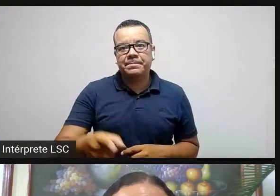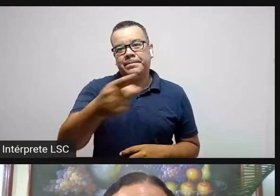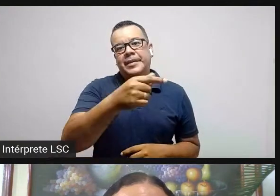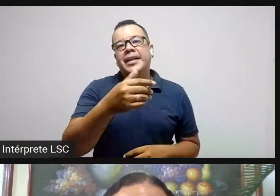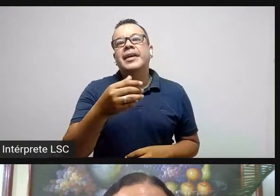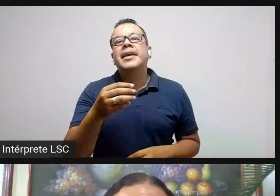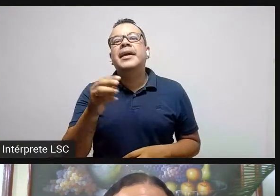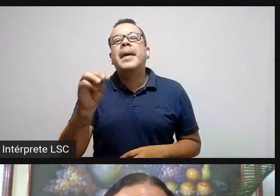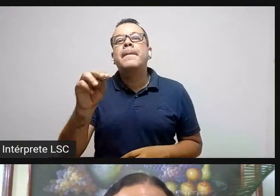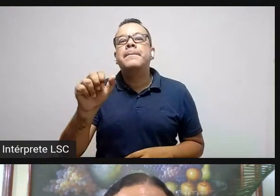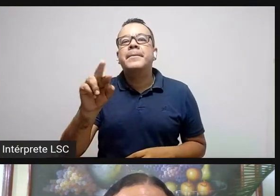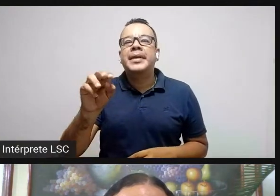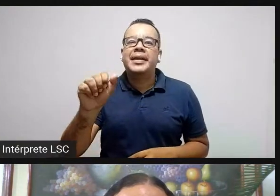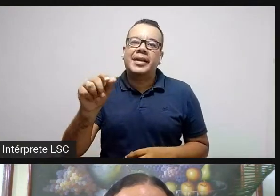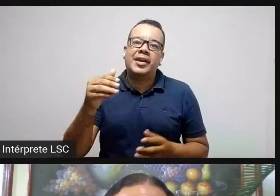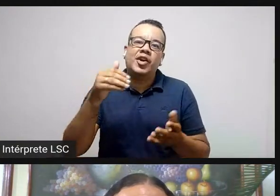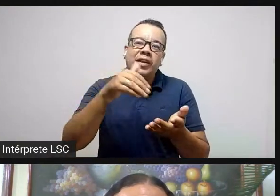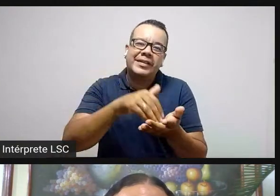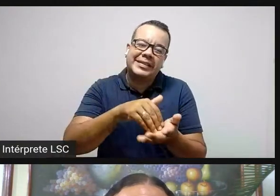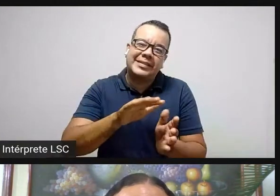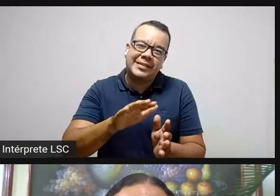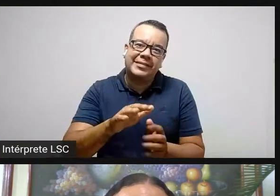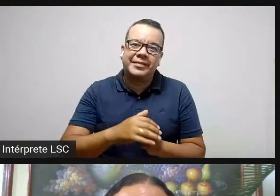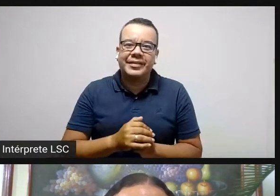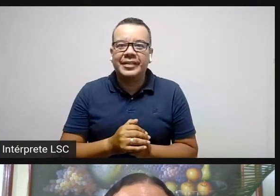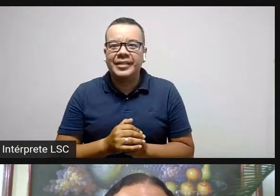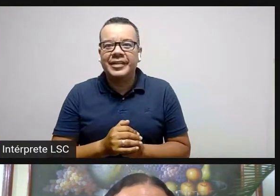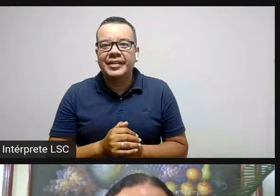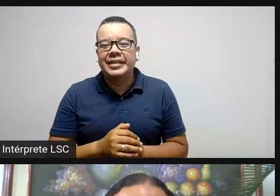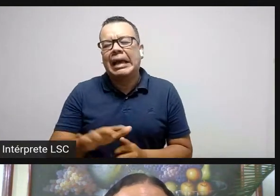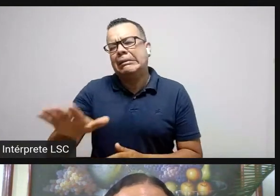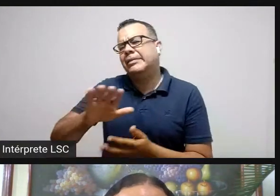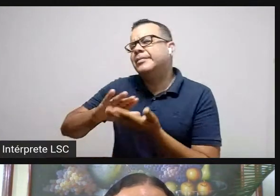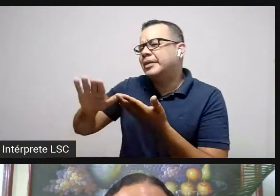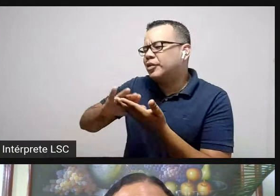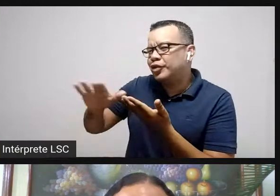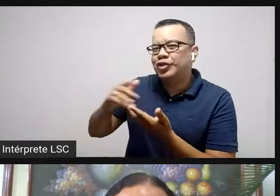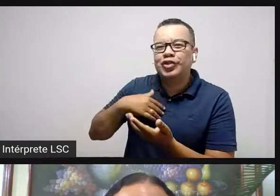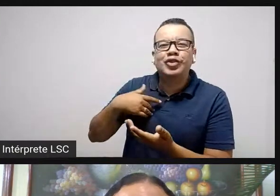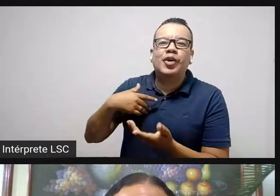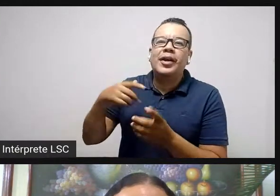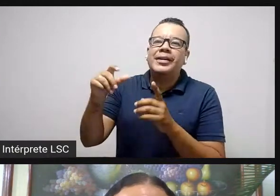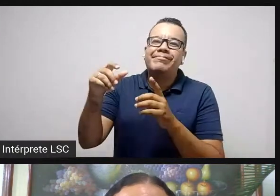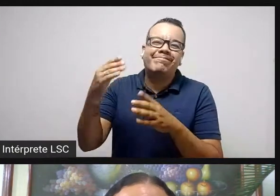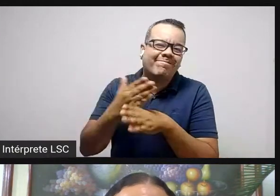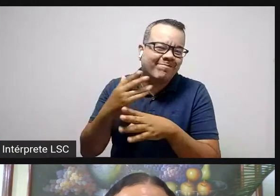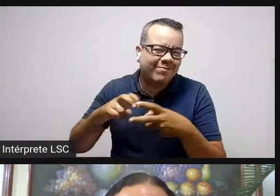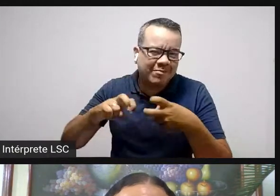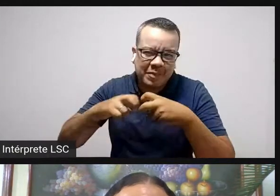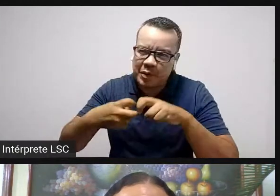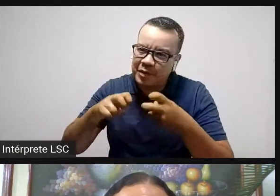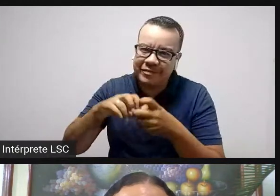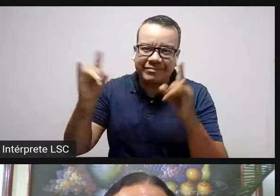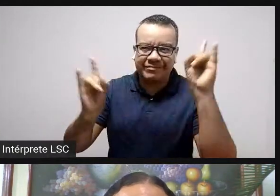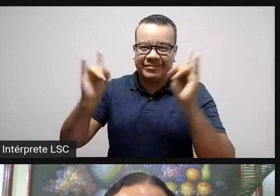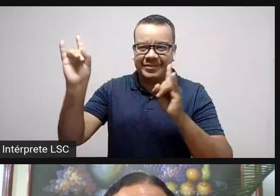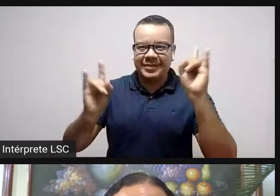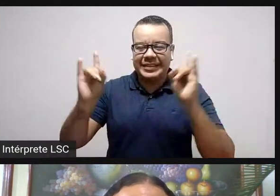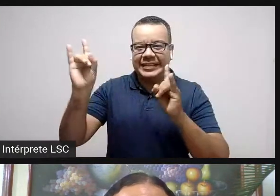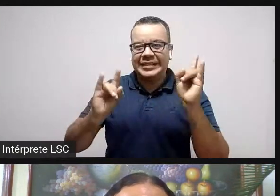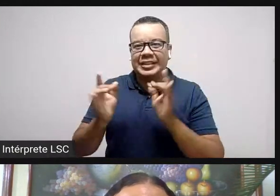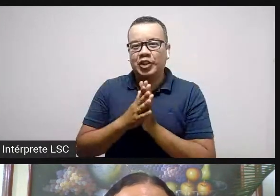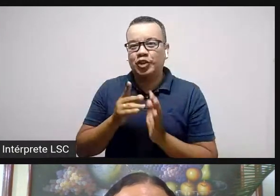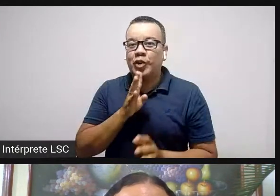Muchas gracias, Wider. Es que estoy teniendo problemas con la conexión, entonces voy a hablar rápido. Cuéntanos tú, Wider, un poco cómo